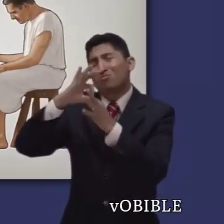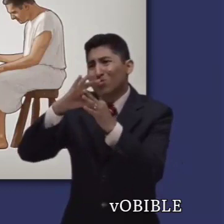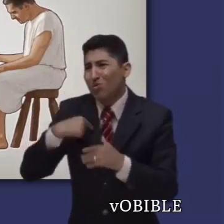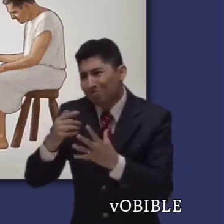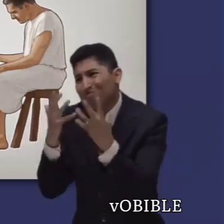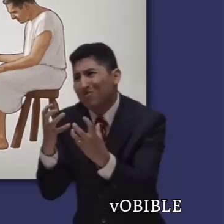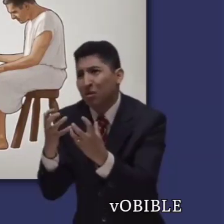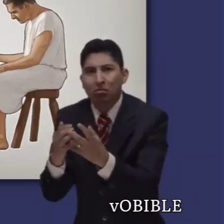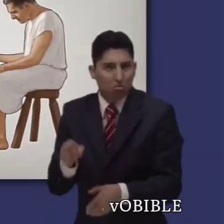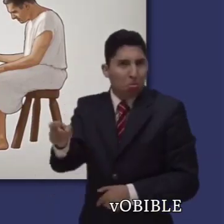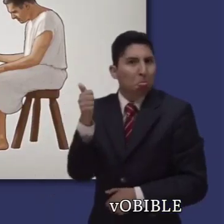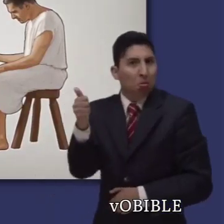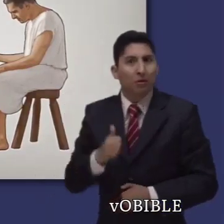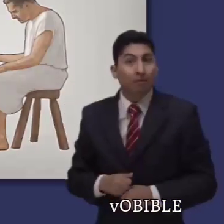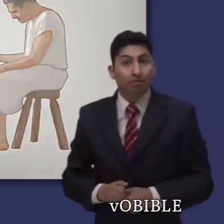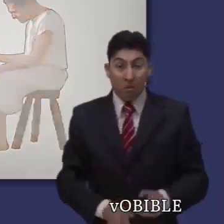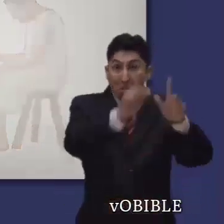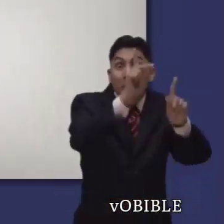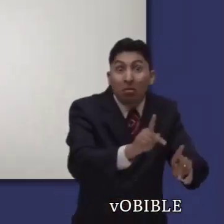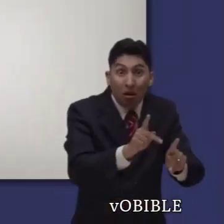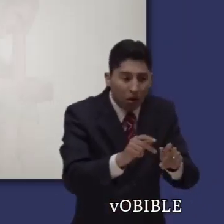deje el mal camino.